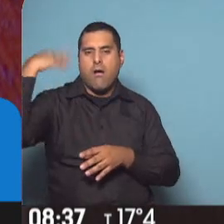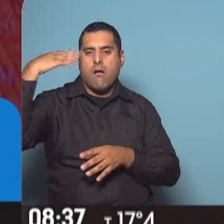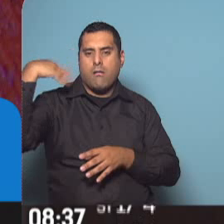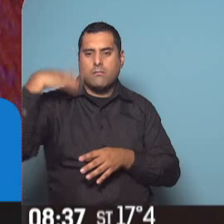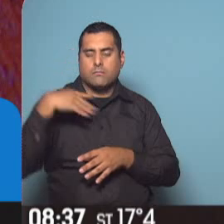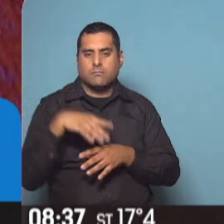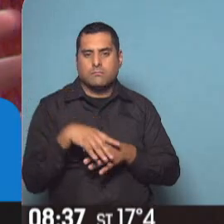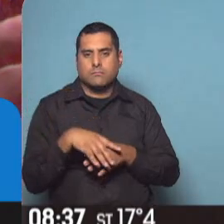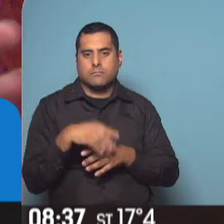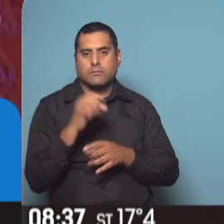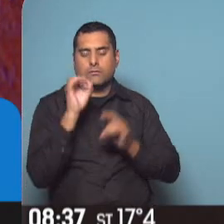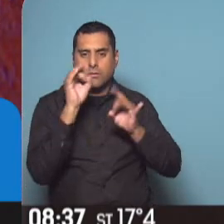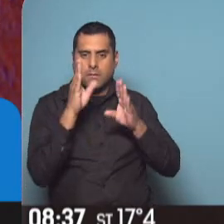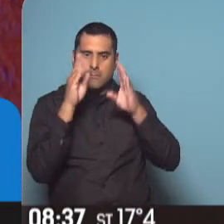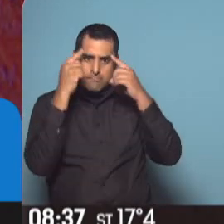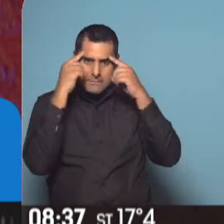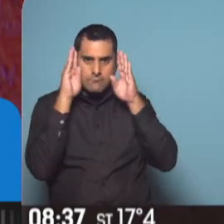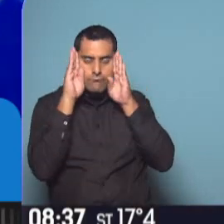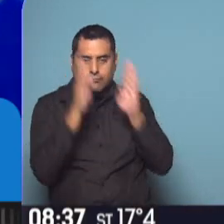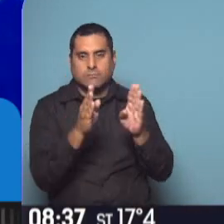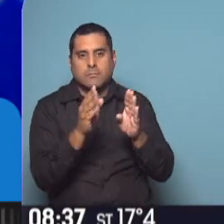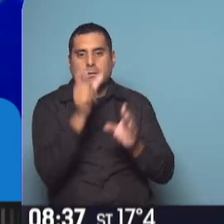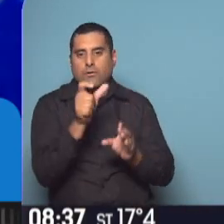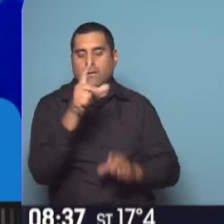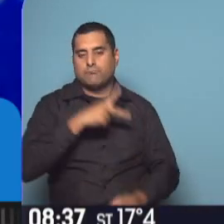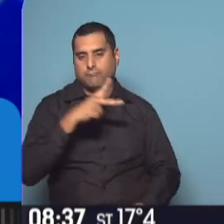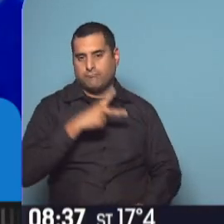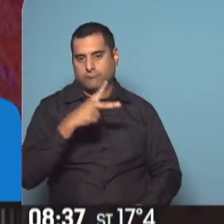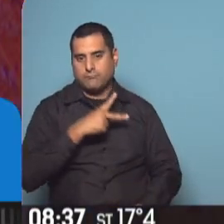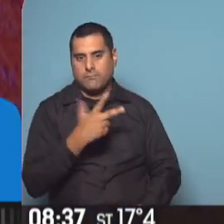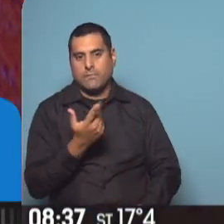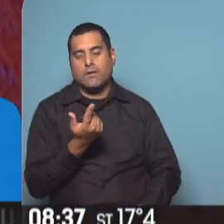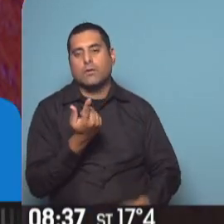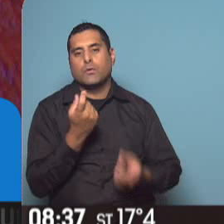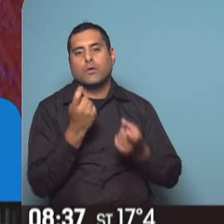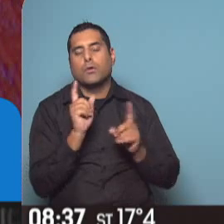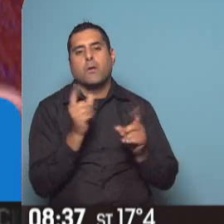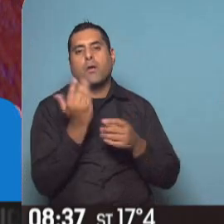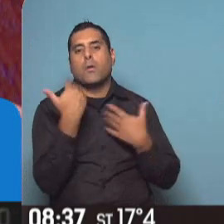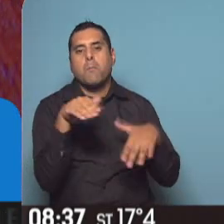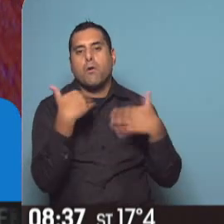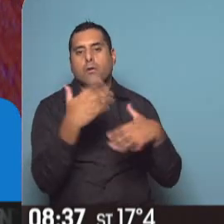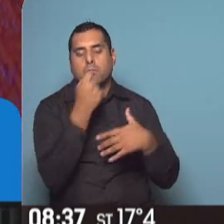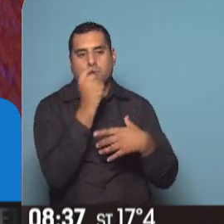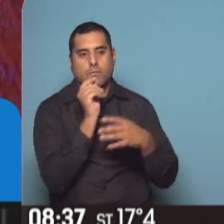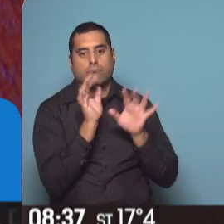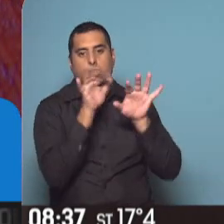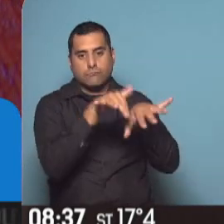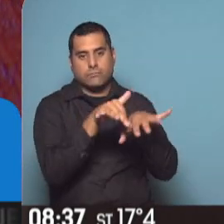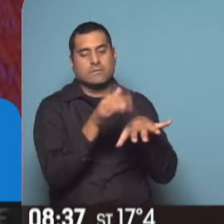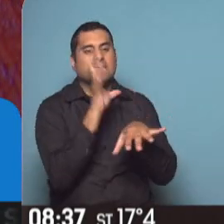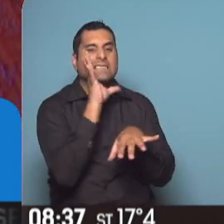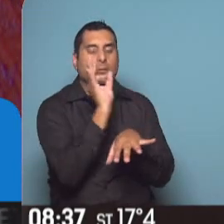bueno solamente estaba pensado para el las élite y no importaba que se excluyente que entre en 50 y se reciban